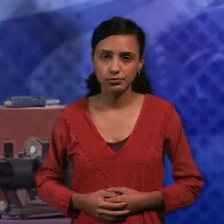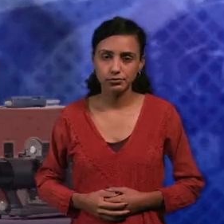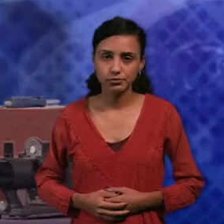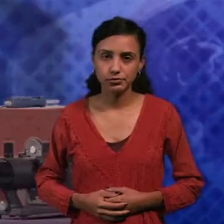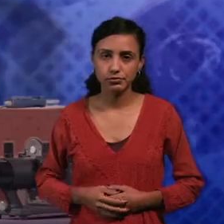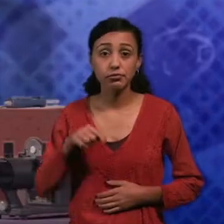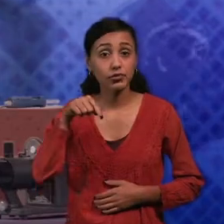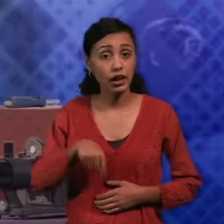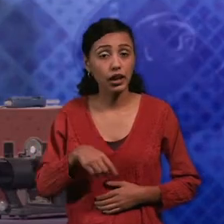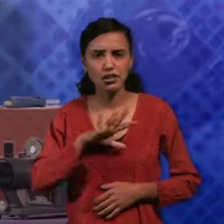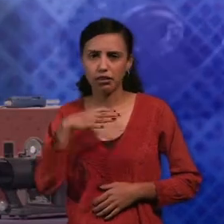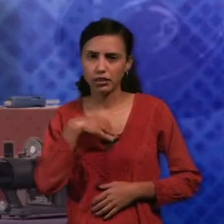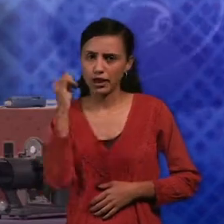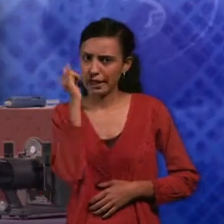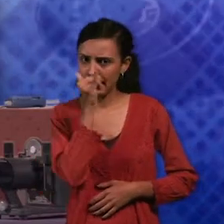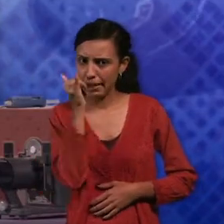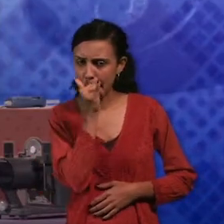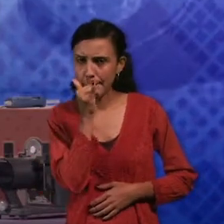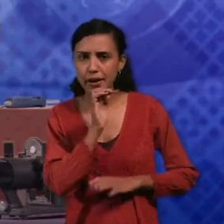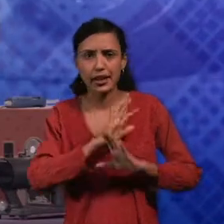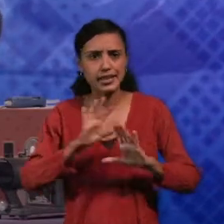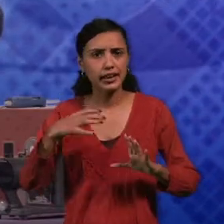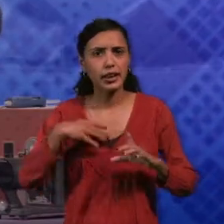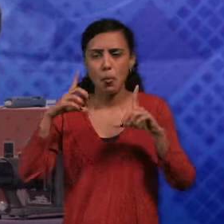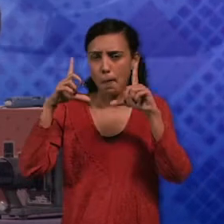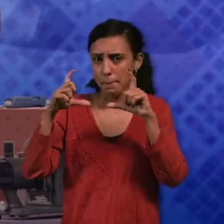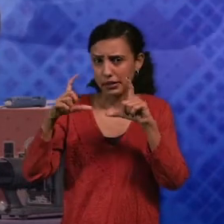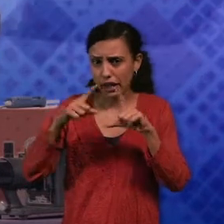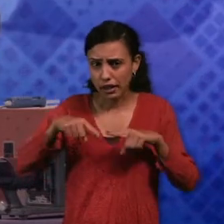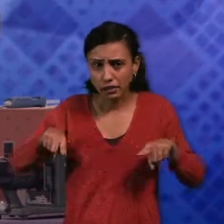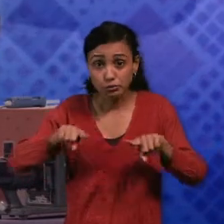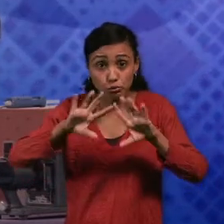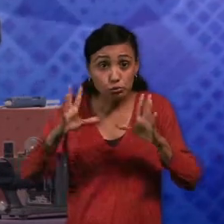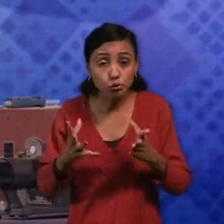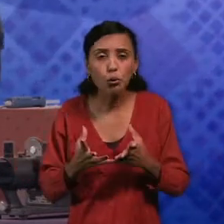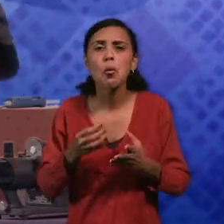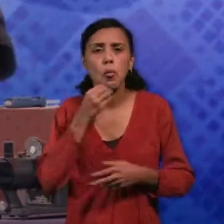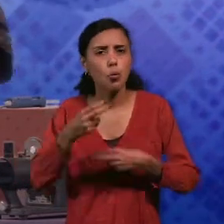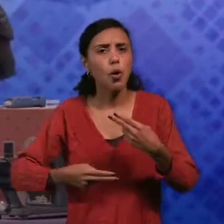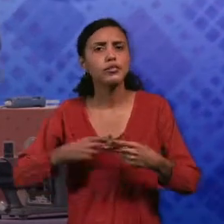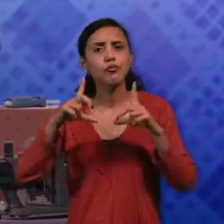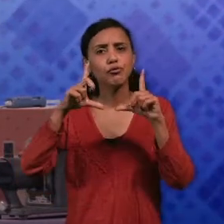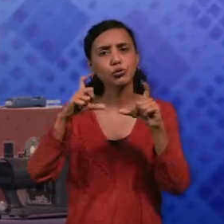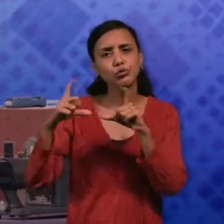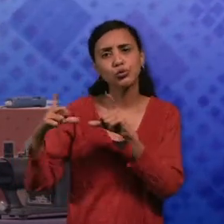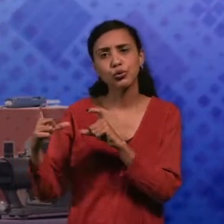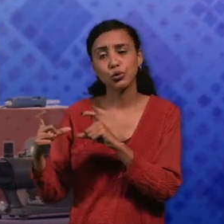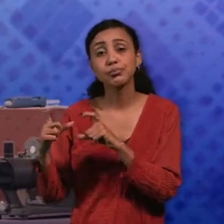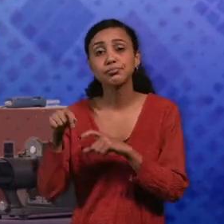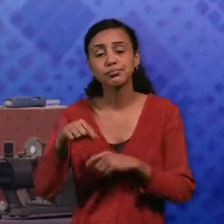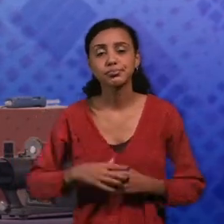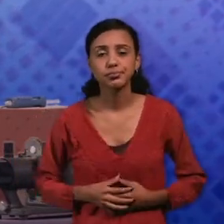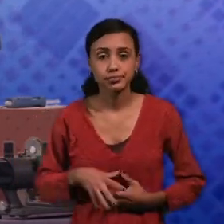Acá tenemos la cámara, tenemos visualizando la pantalla y podemos empezar a hacer nuestras fotos con el